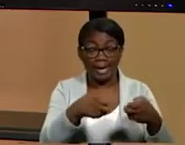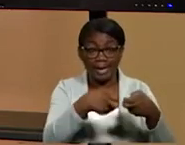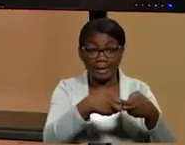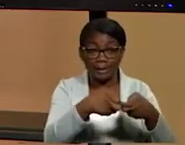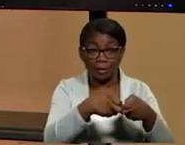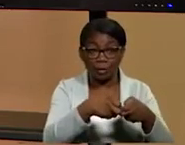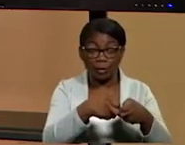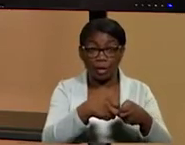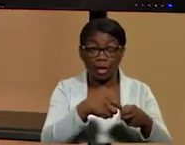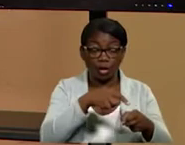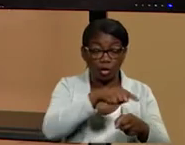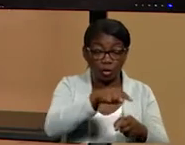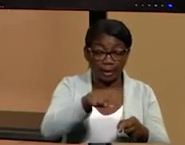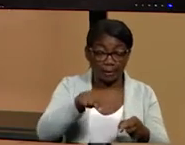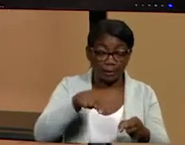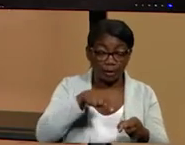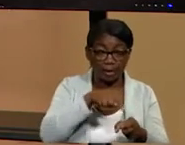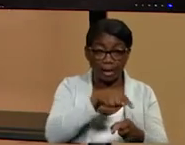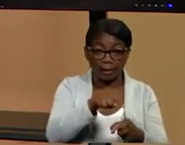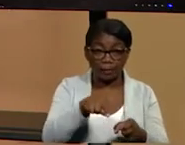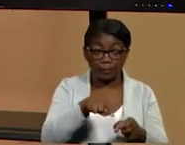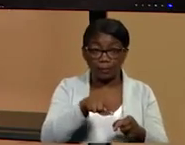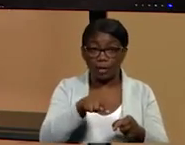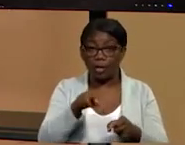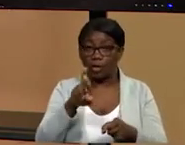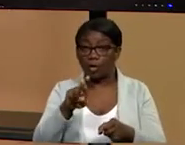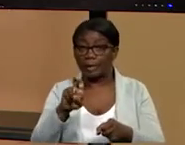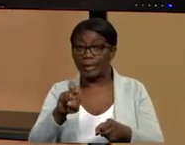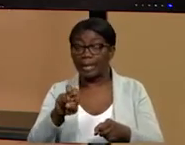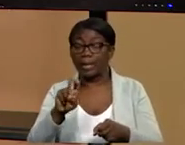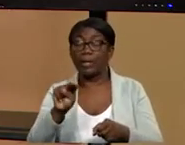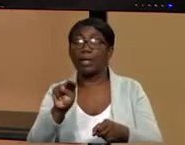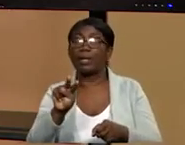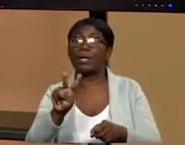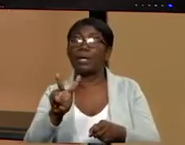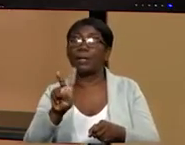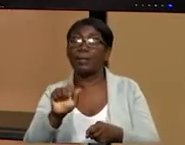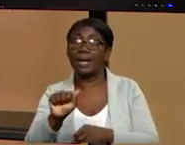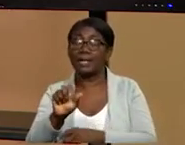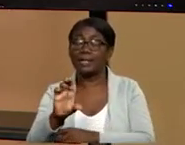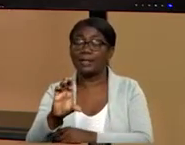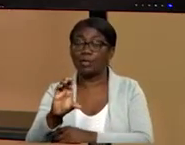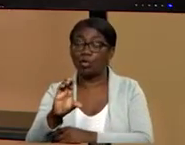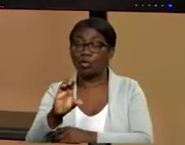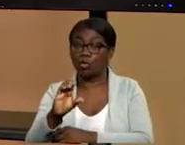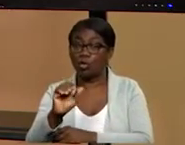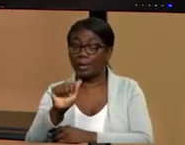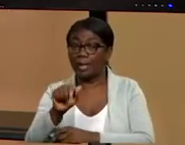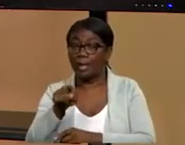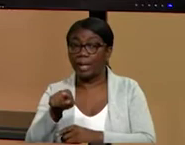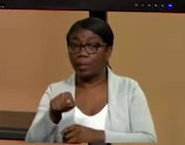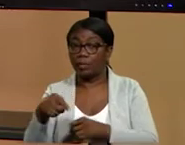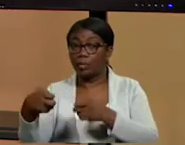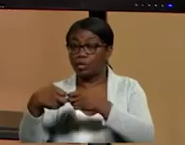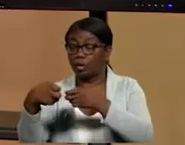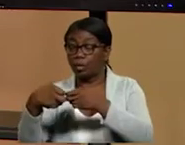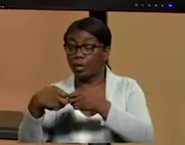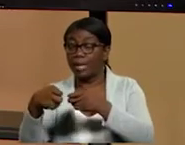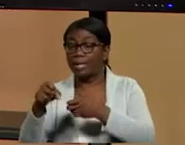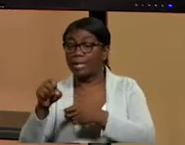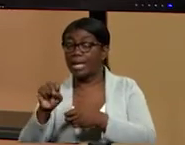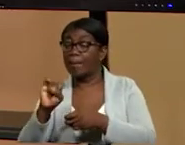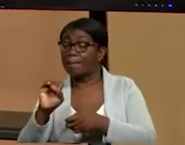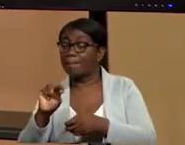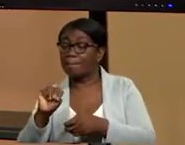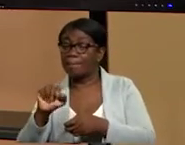mecánico rotacional. Los relevadores sirven como interruptor activado por inducción magnética. Ellos,